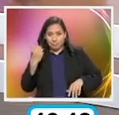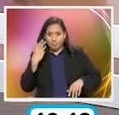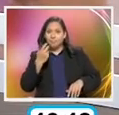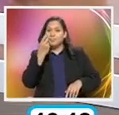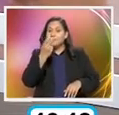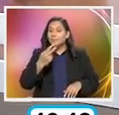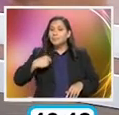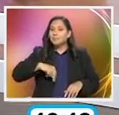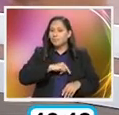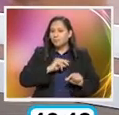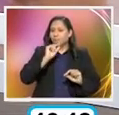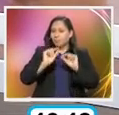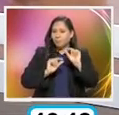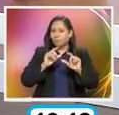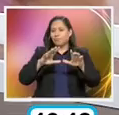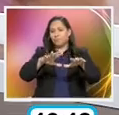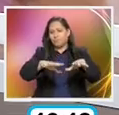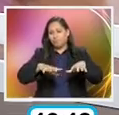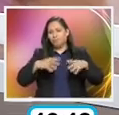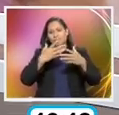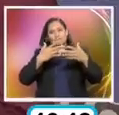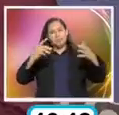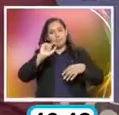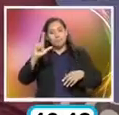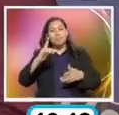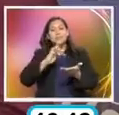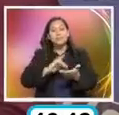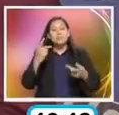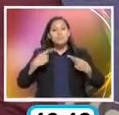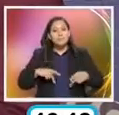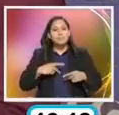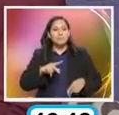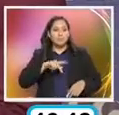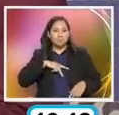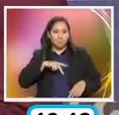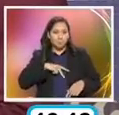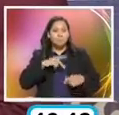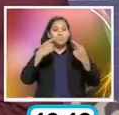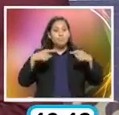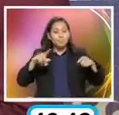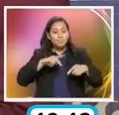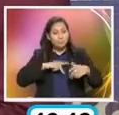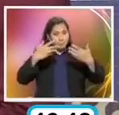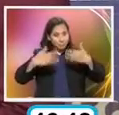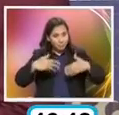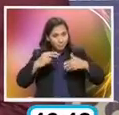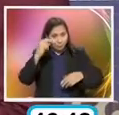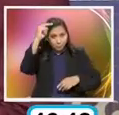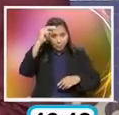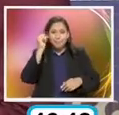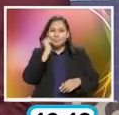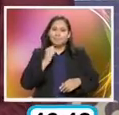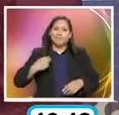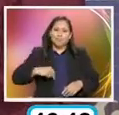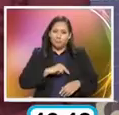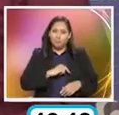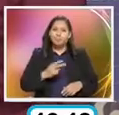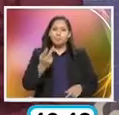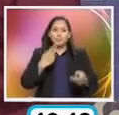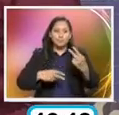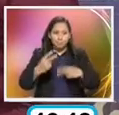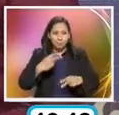llevado a grandes escenarios, y pues gracias al público de nosotros, a la música de la Maquinaria Norteña, que siempre nosotros